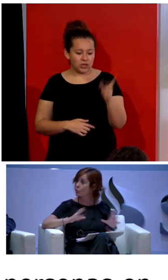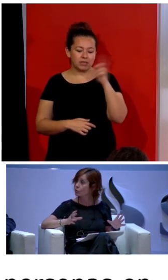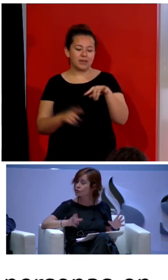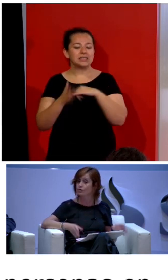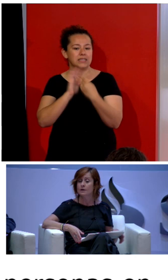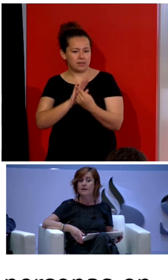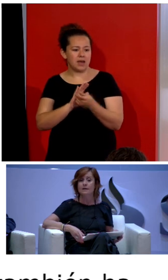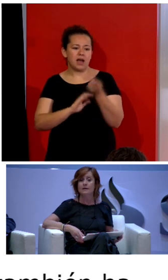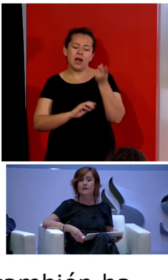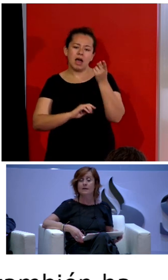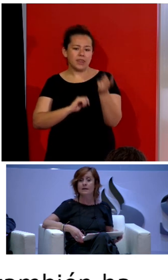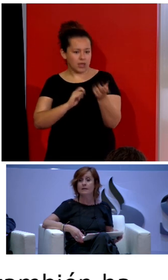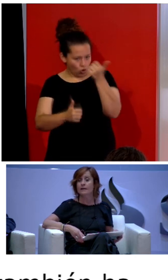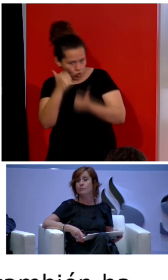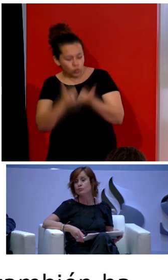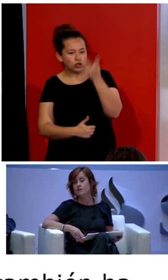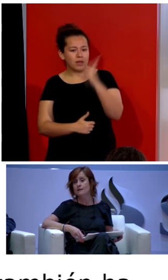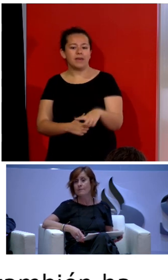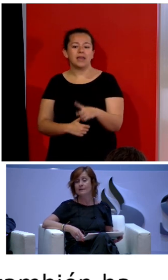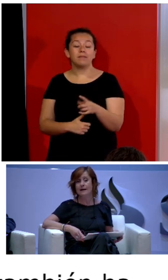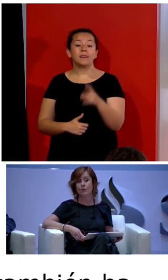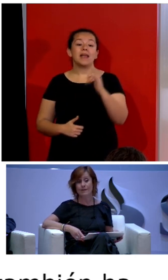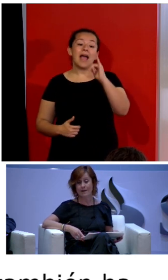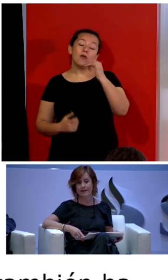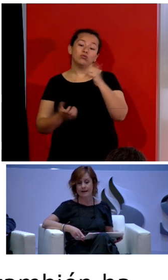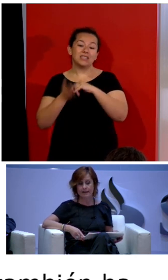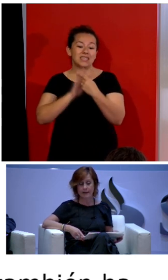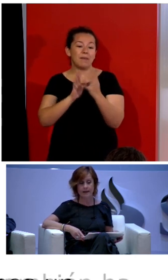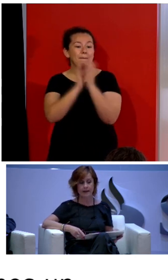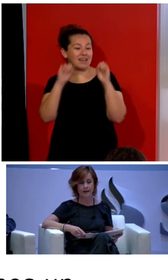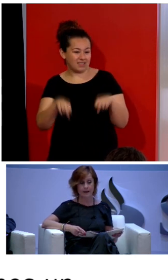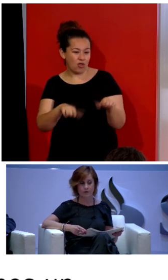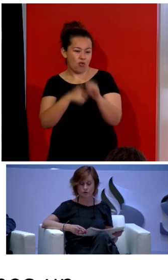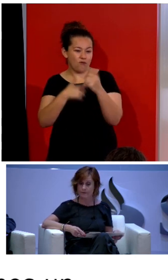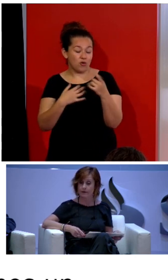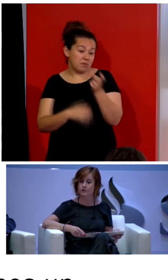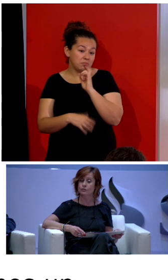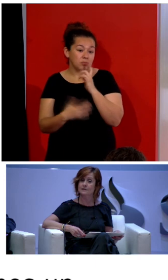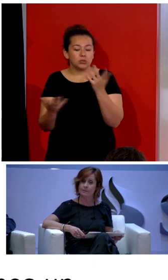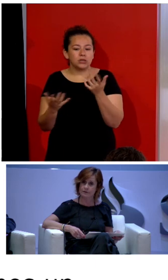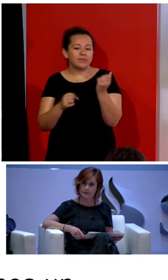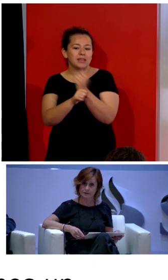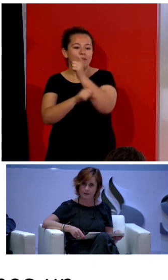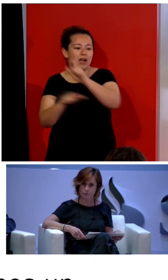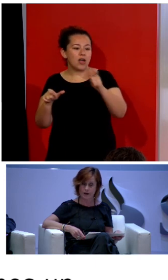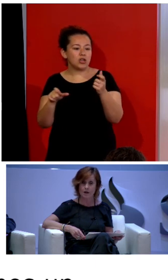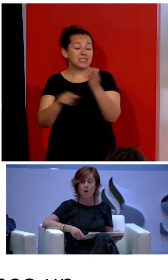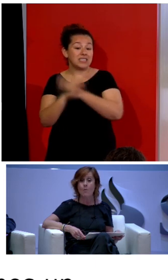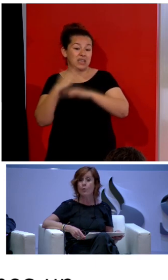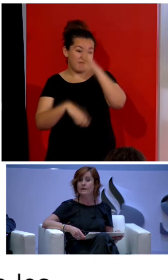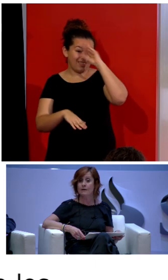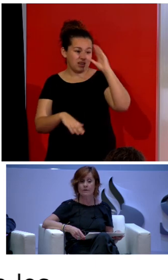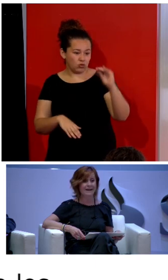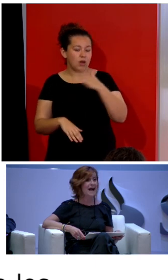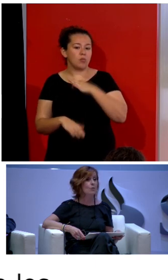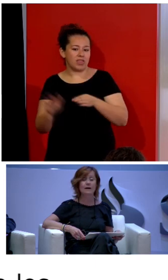de concurso y tenemos un sistema pactado de manera que los trabajadores con discapacidad intelectual